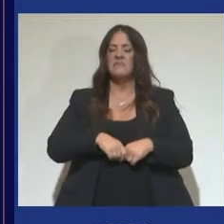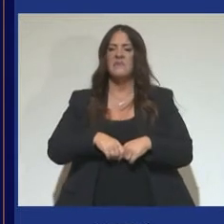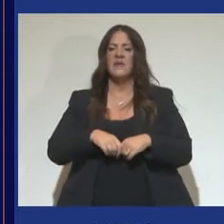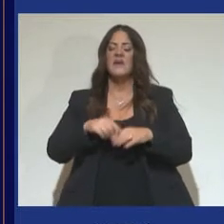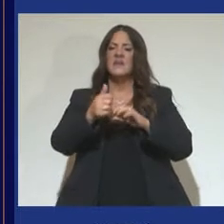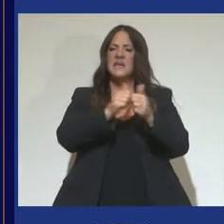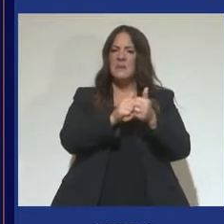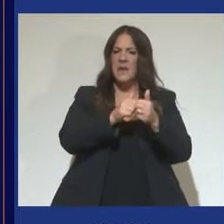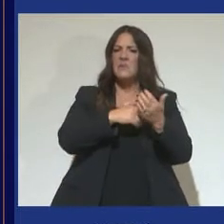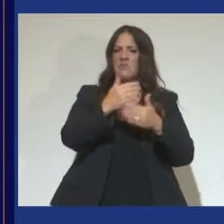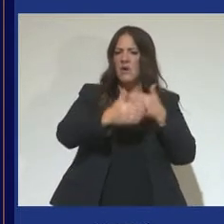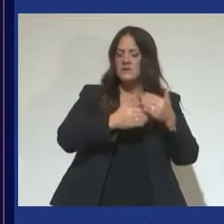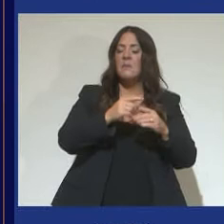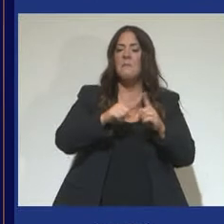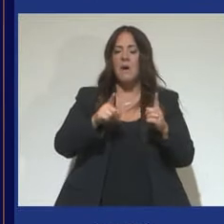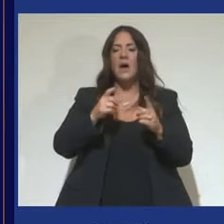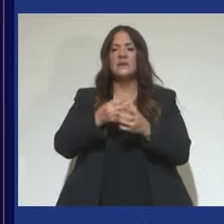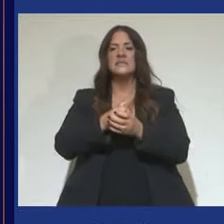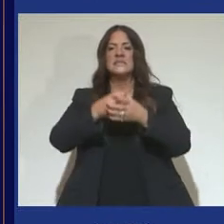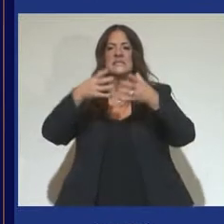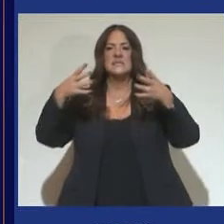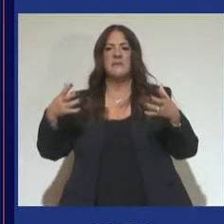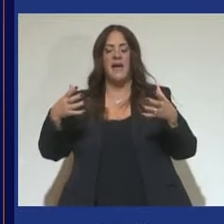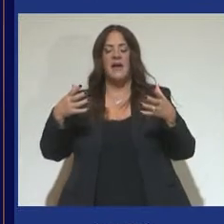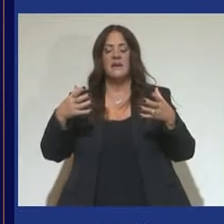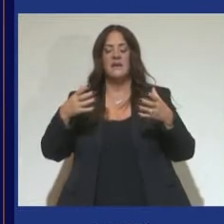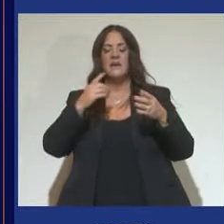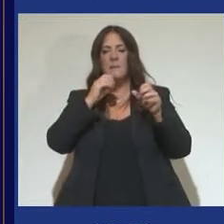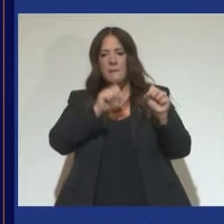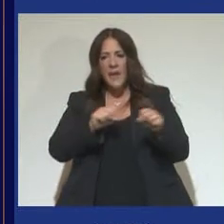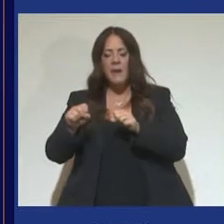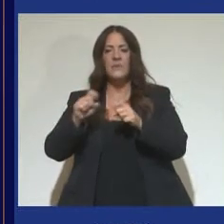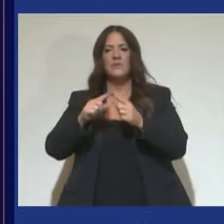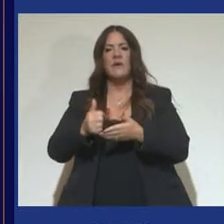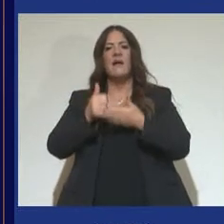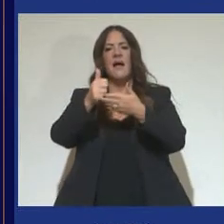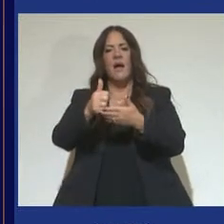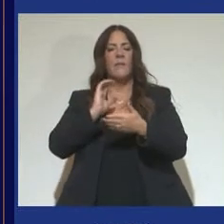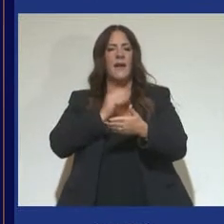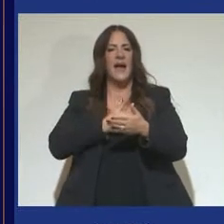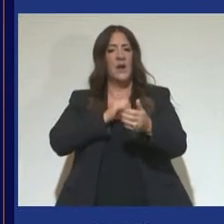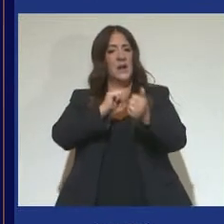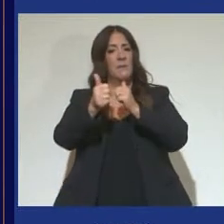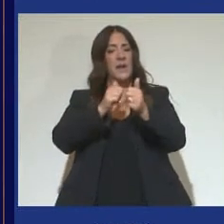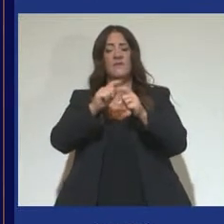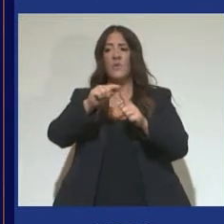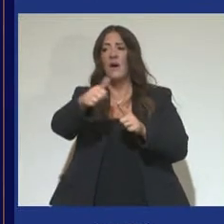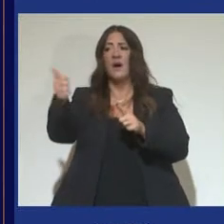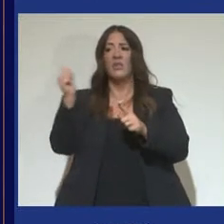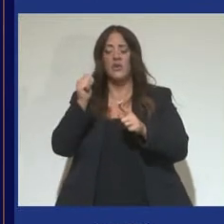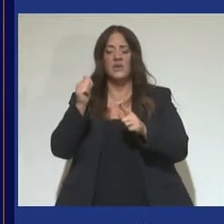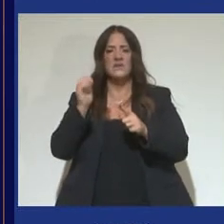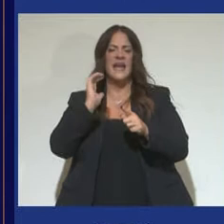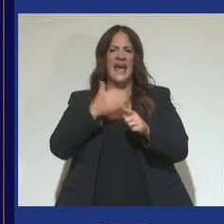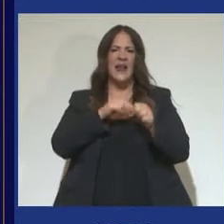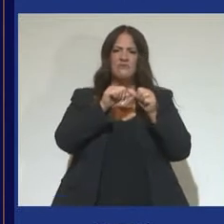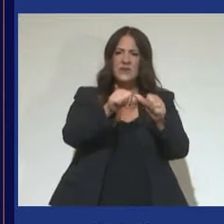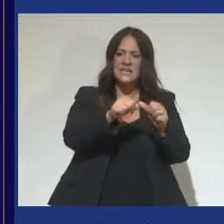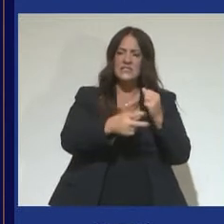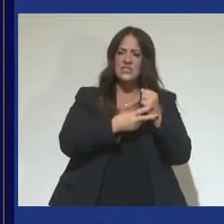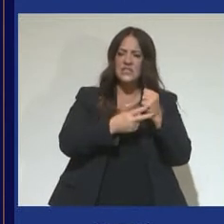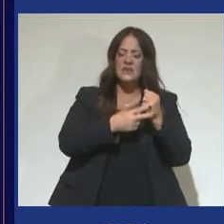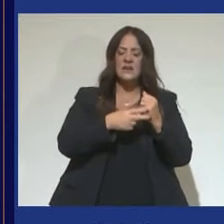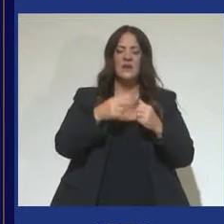ese proceso simplemente expandirá el el universo no sé si eso nos hará más competitivos o si podremos